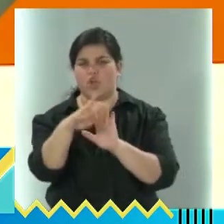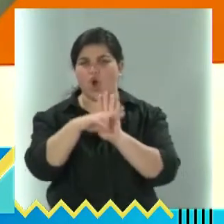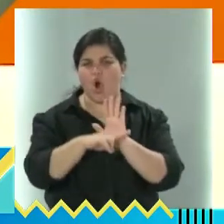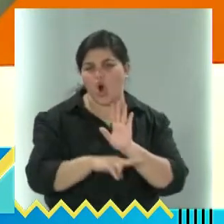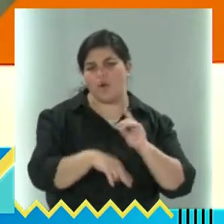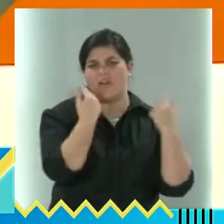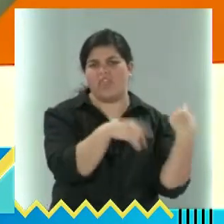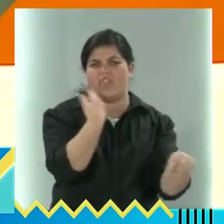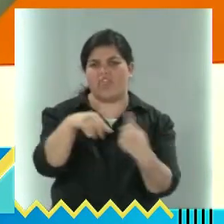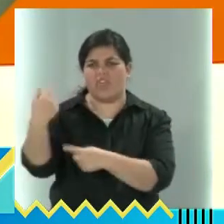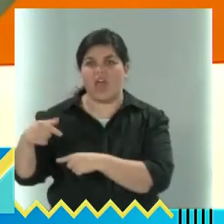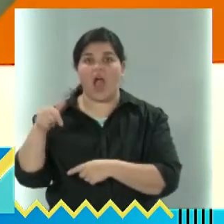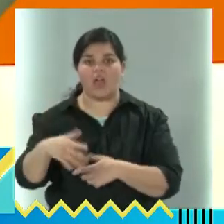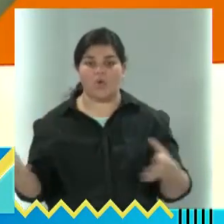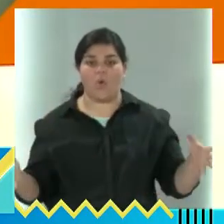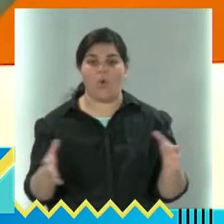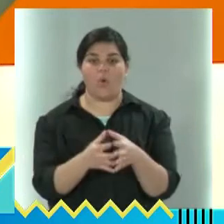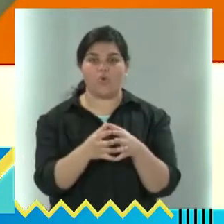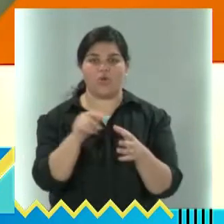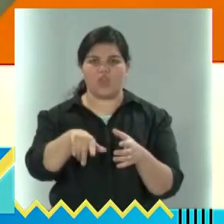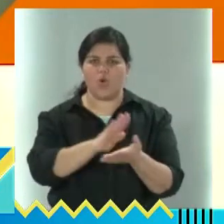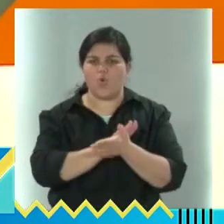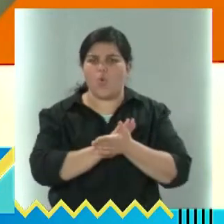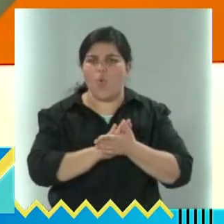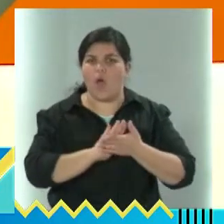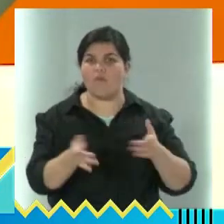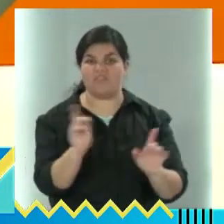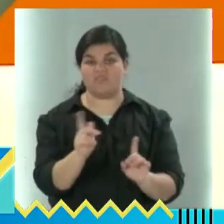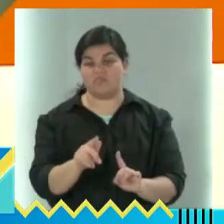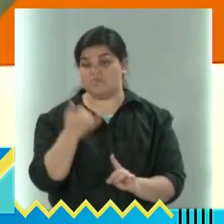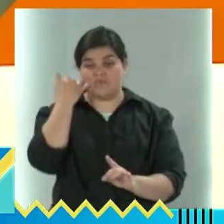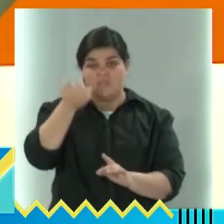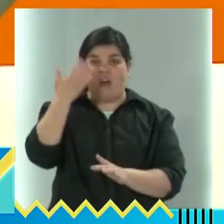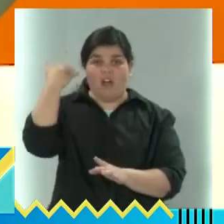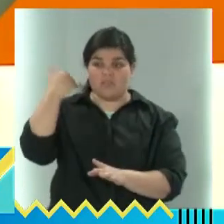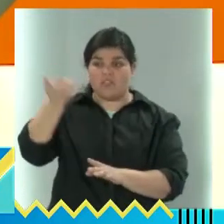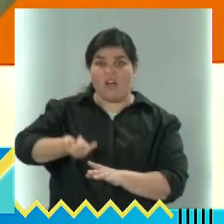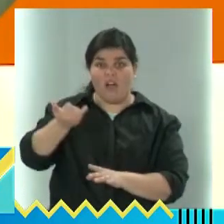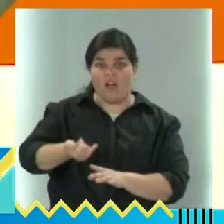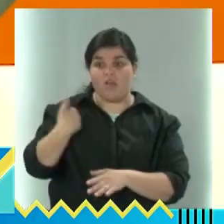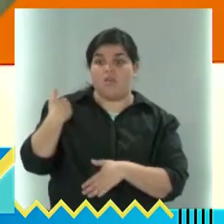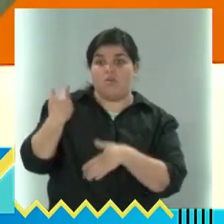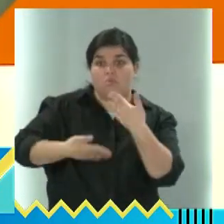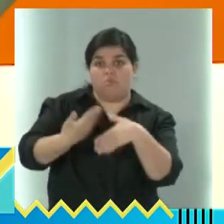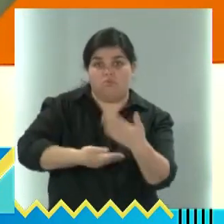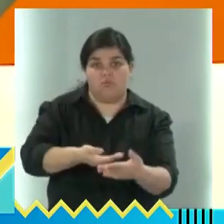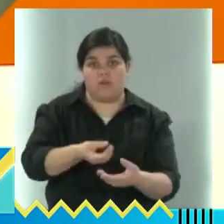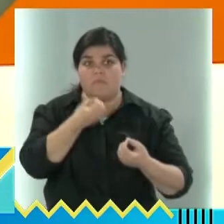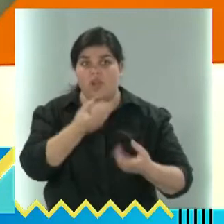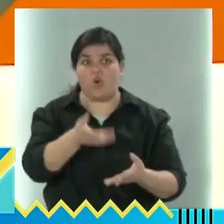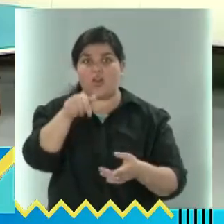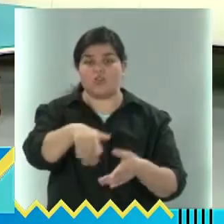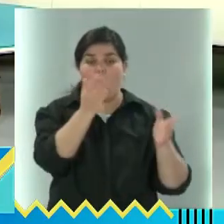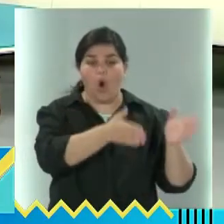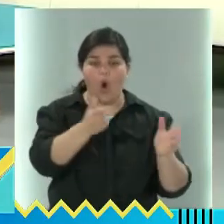no es que estamos creando algo nuevo, monstruoso que viene a instalarse, sino que es ya dar continuidad prácticamente y dar un orden